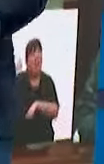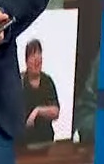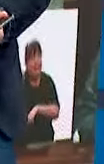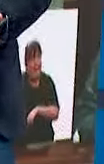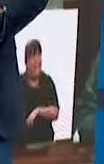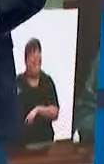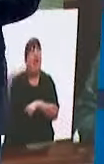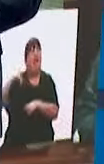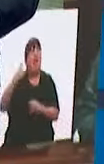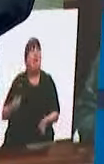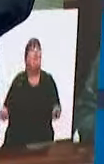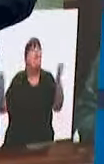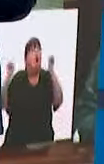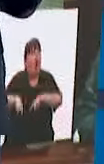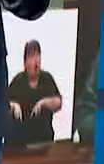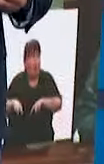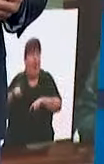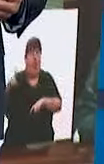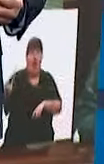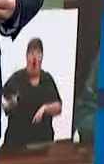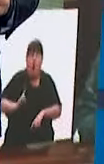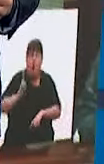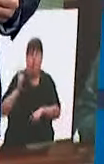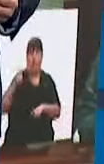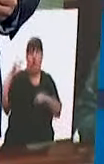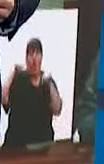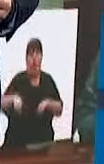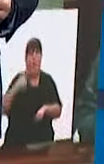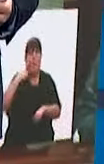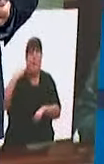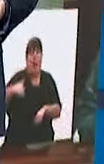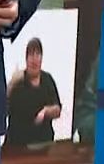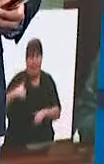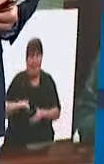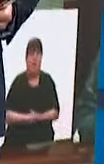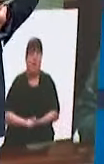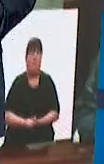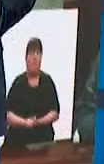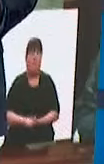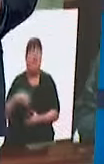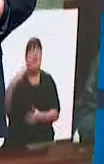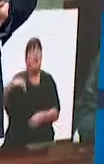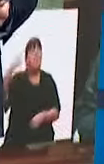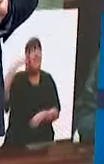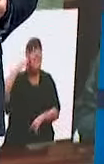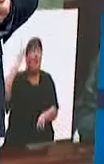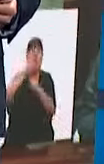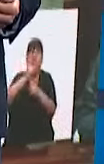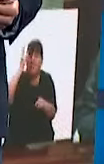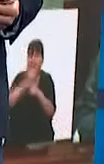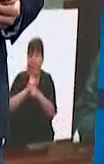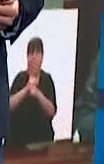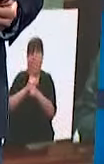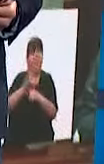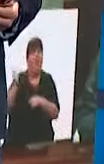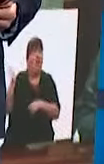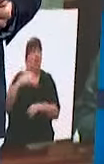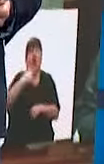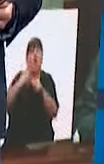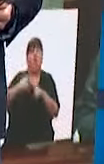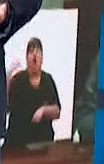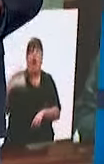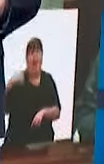ese mínimo de consenso. Debería pasar las grandes innovaciones de la gestión de acá en más por el Congreso. Pero también eso está latente, que